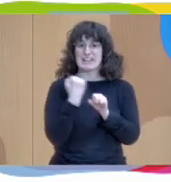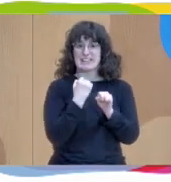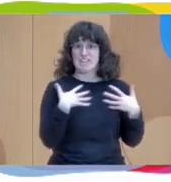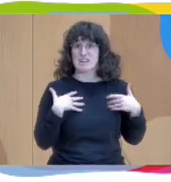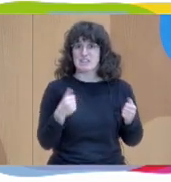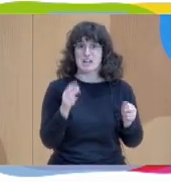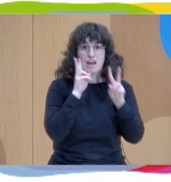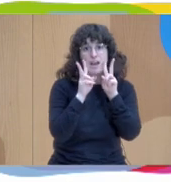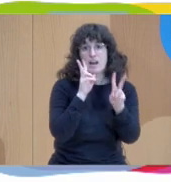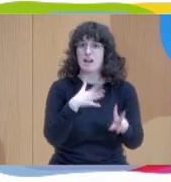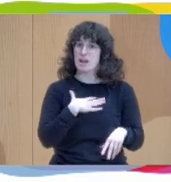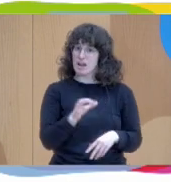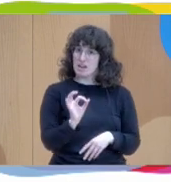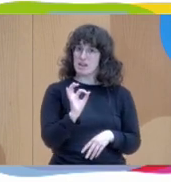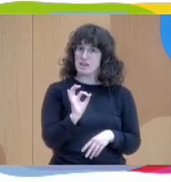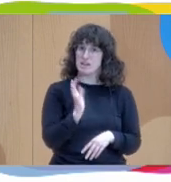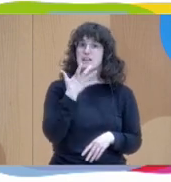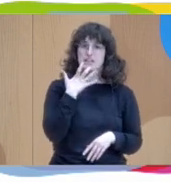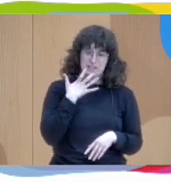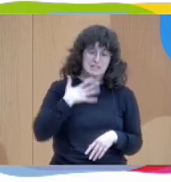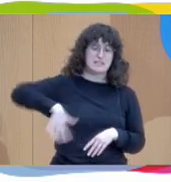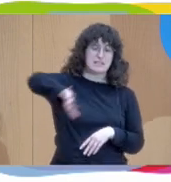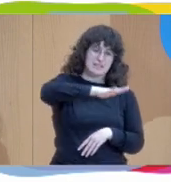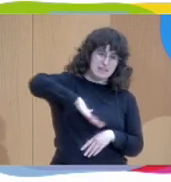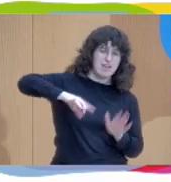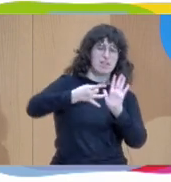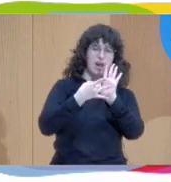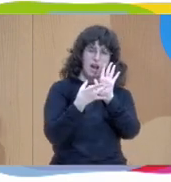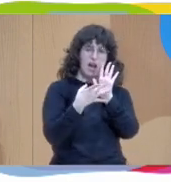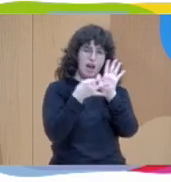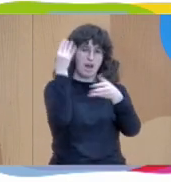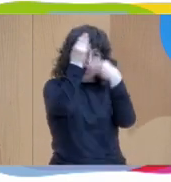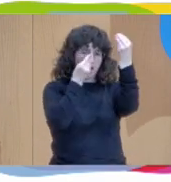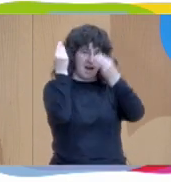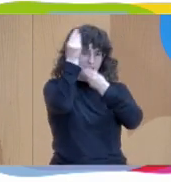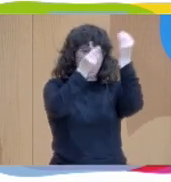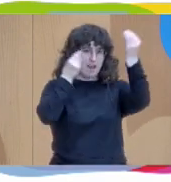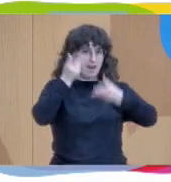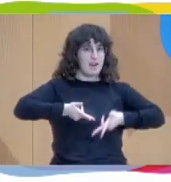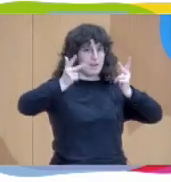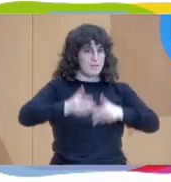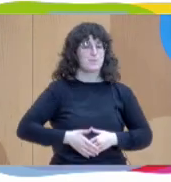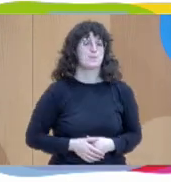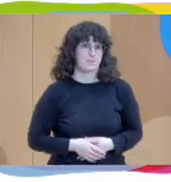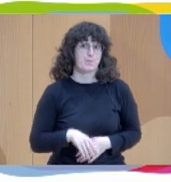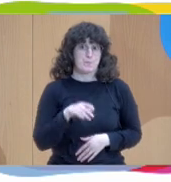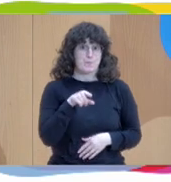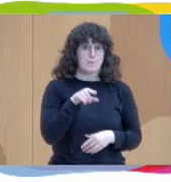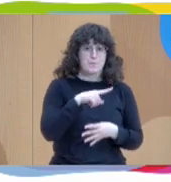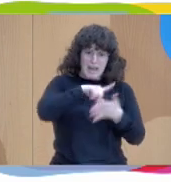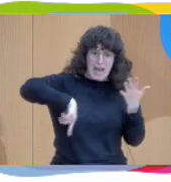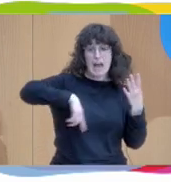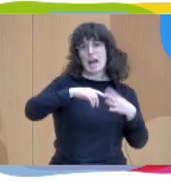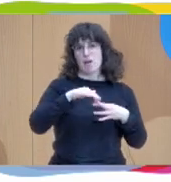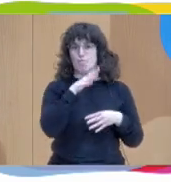visibiliza en la calidad de sus espacios eh reflexivos estas eh Son una parte de la razones por las que nos